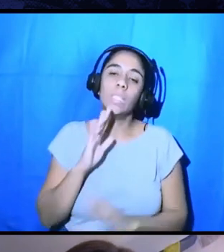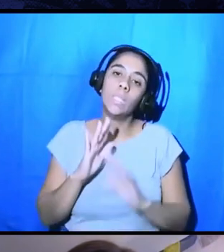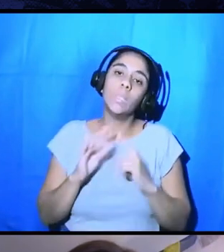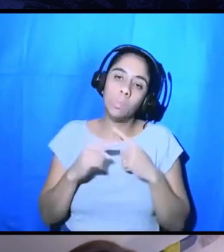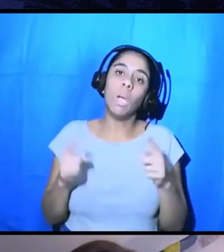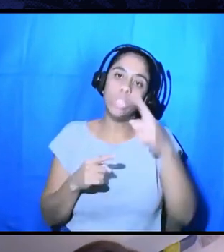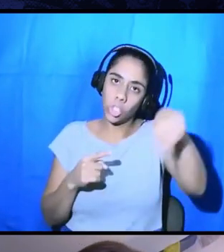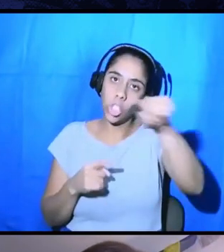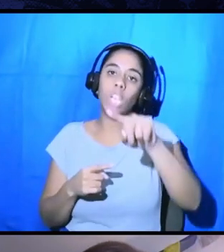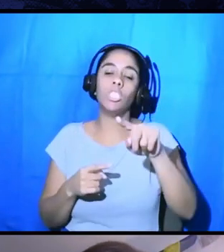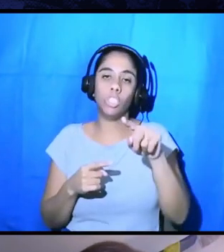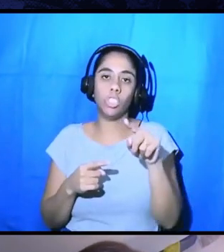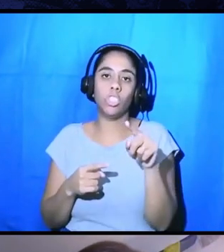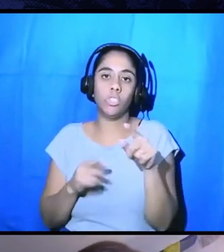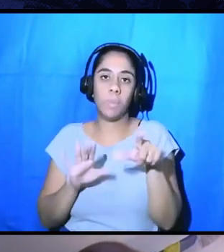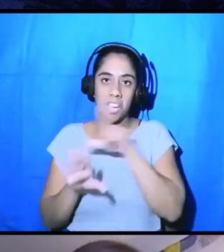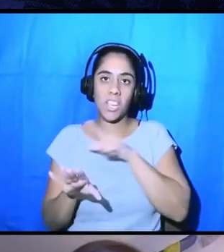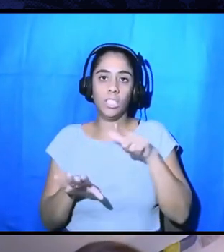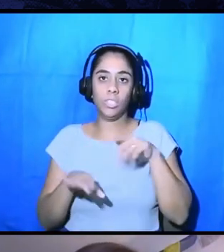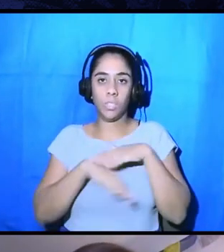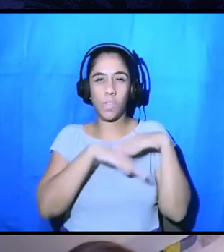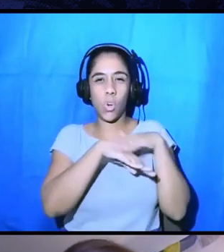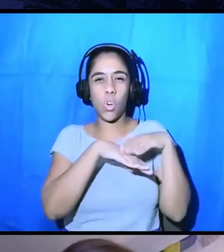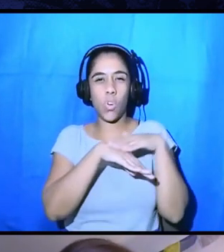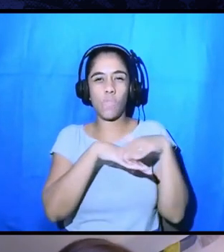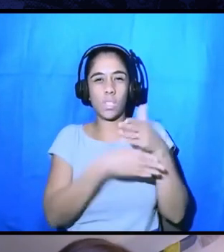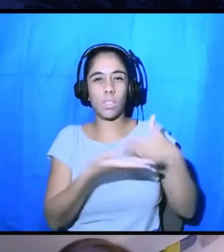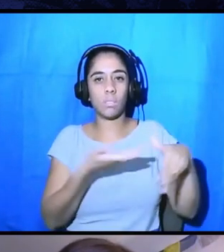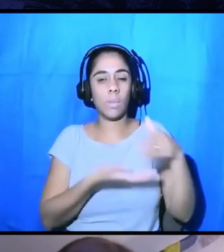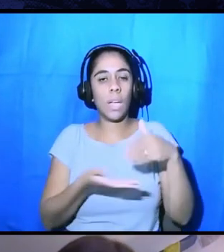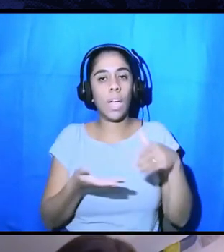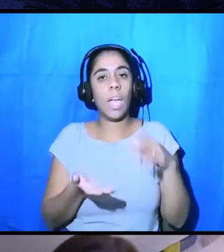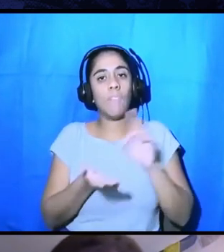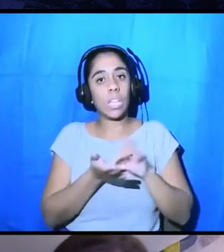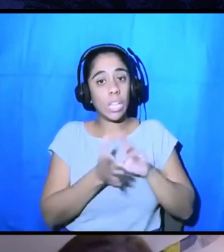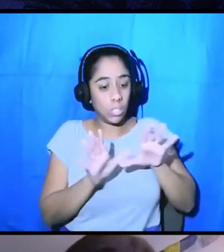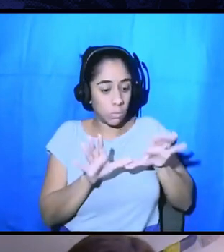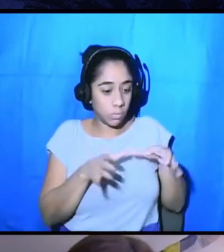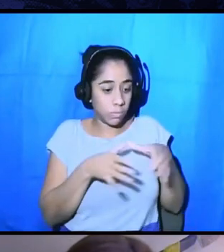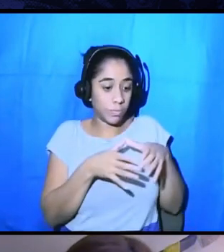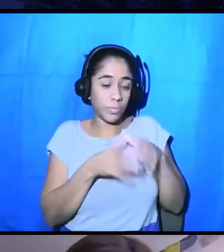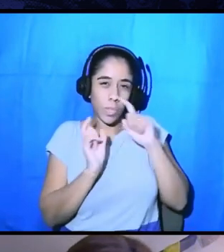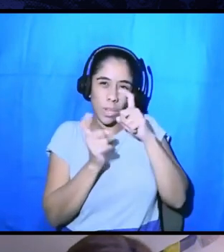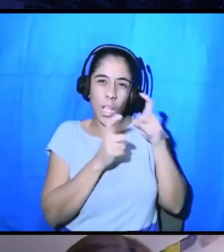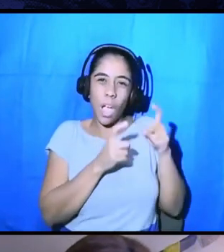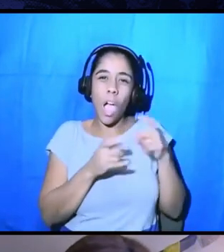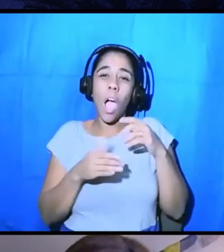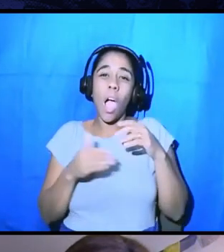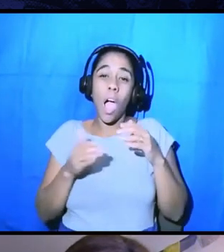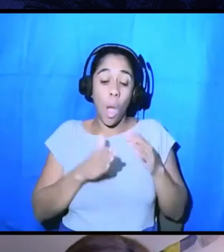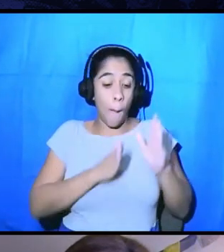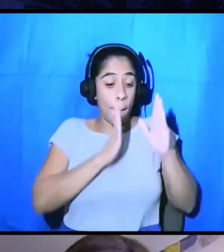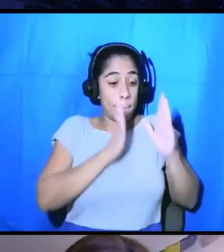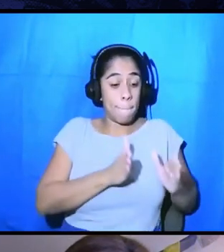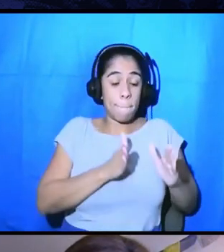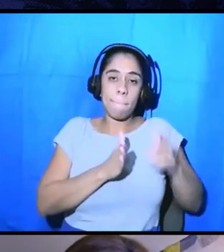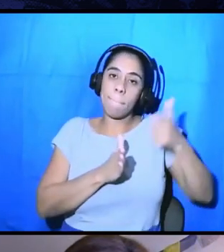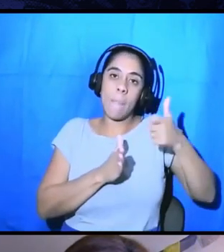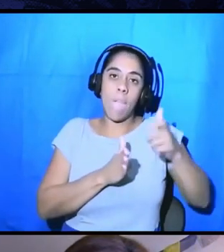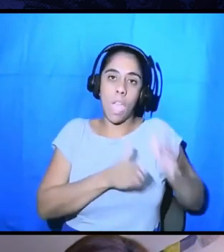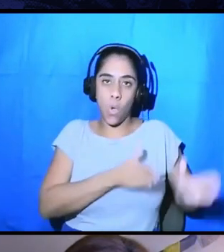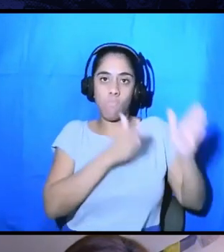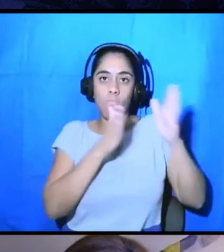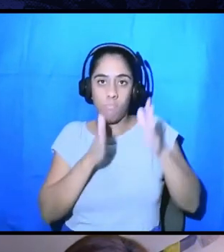estamos en el primer proceso constituyente en medio de un ciclo de movilizaciones feministas pero estamos también en el